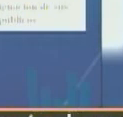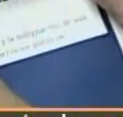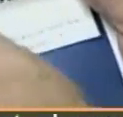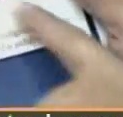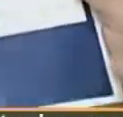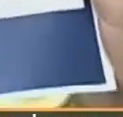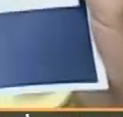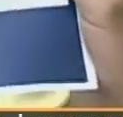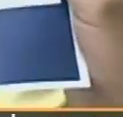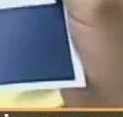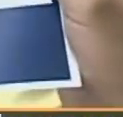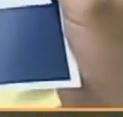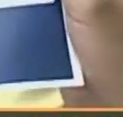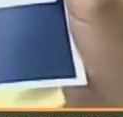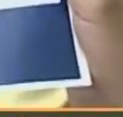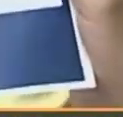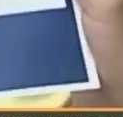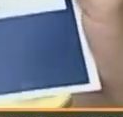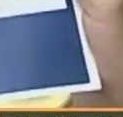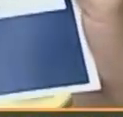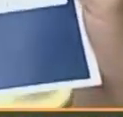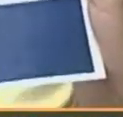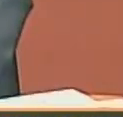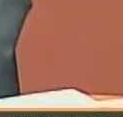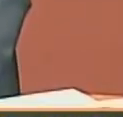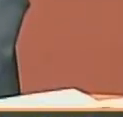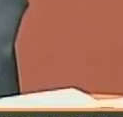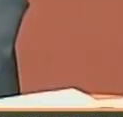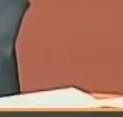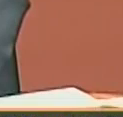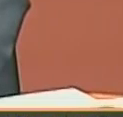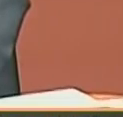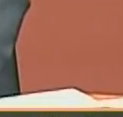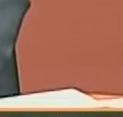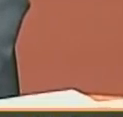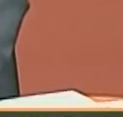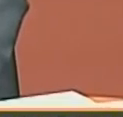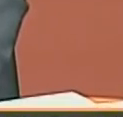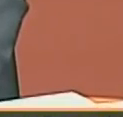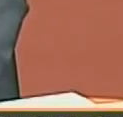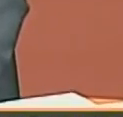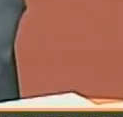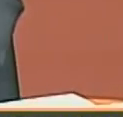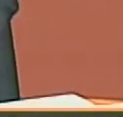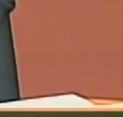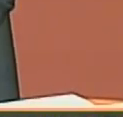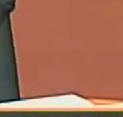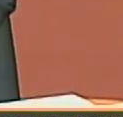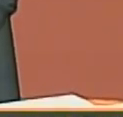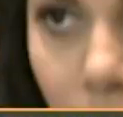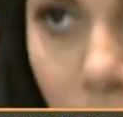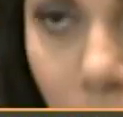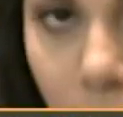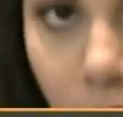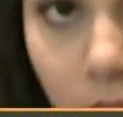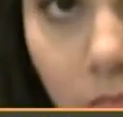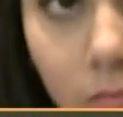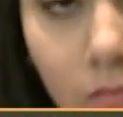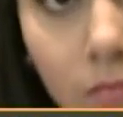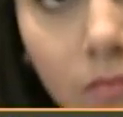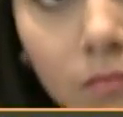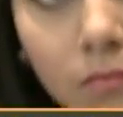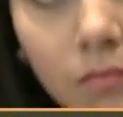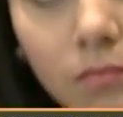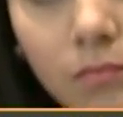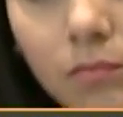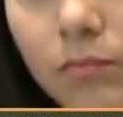laboral que afectaría a venezolanos en Cali. El país de España se enteró. El monstruo de la xenofobia merodea